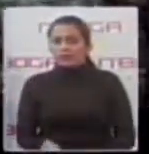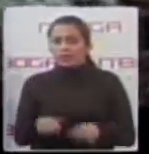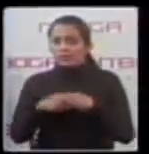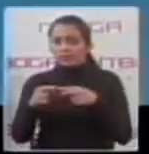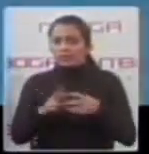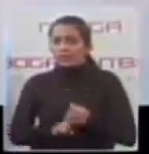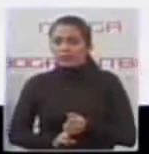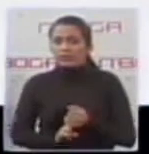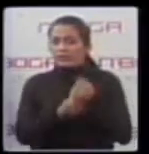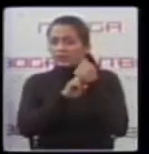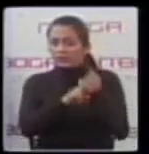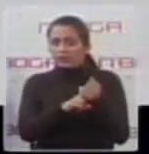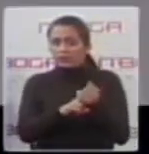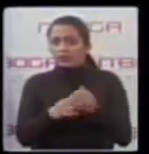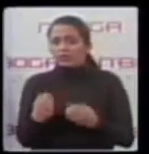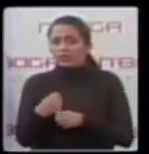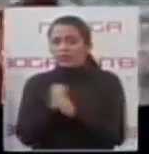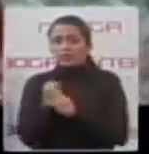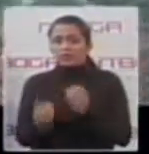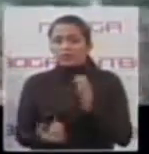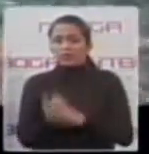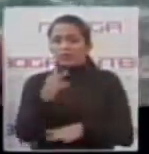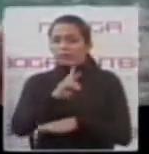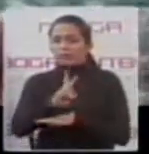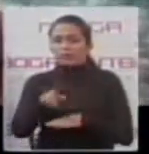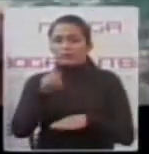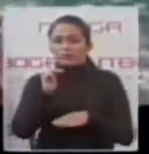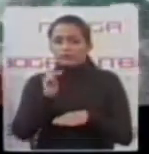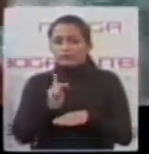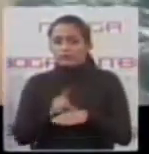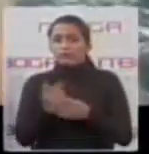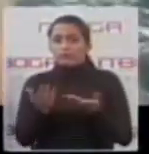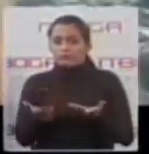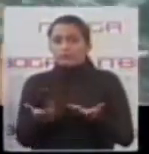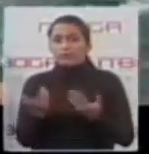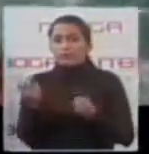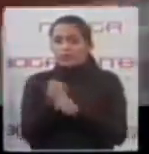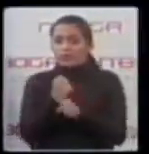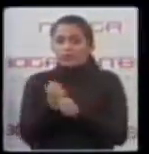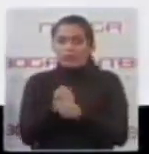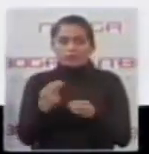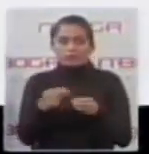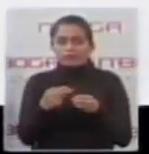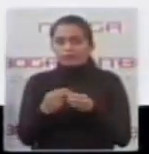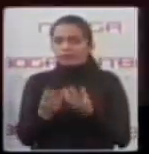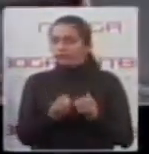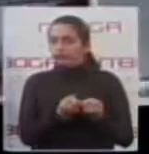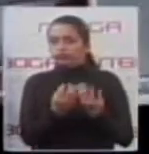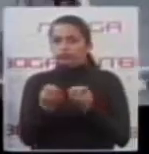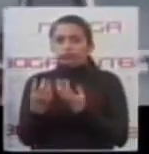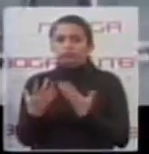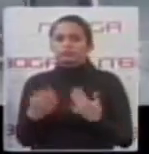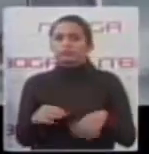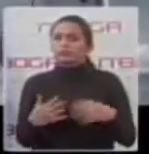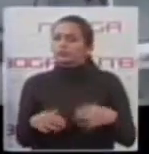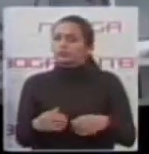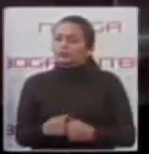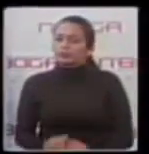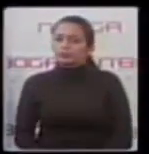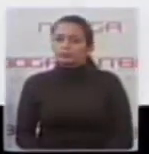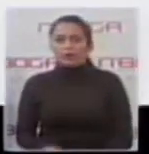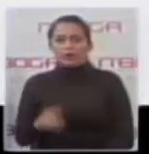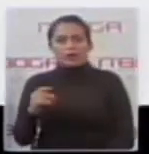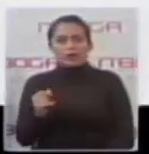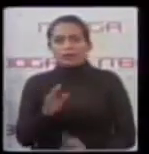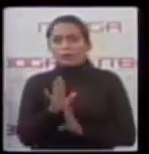recursos y creación de nuevas profesiones y también puestos de trabajo. Hoy en día, pues, es uno de los sectores profesionales con más